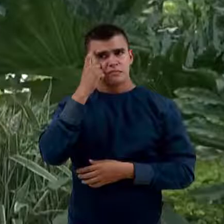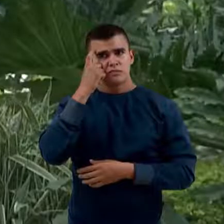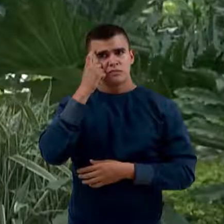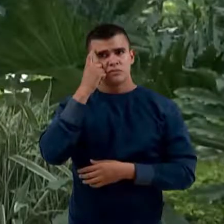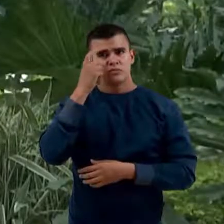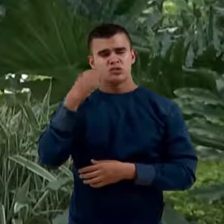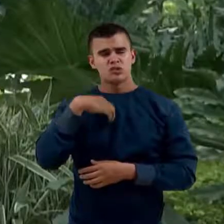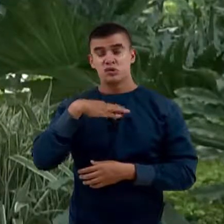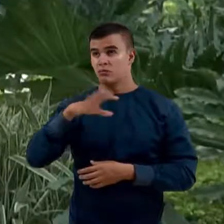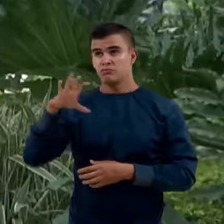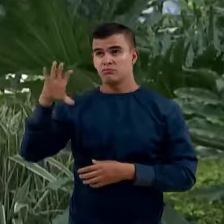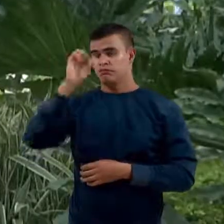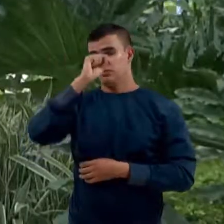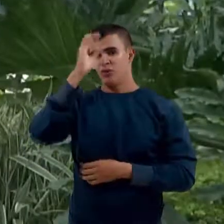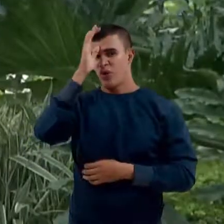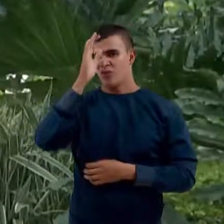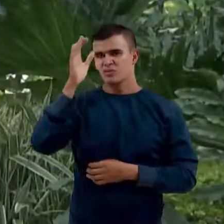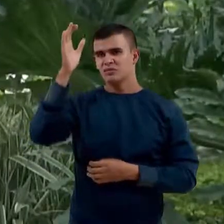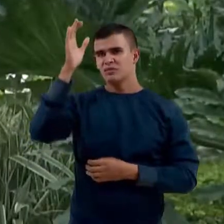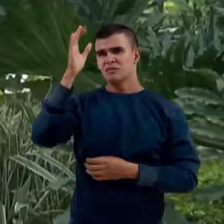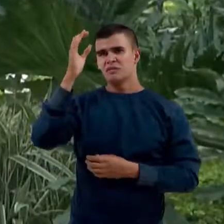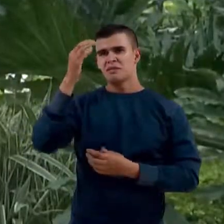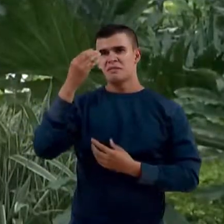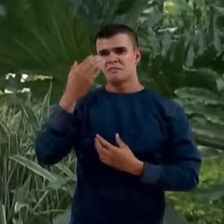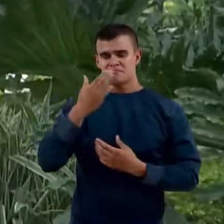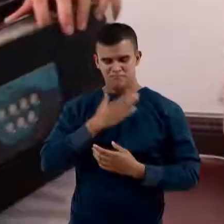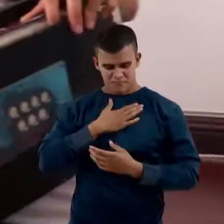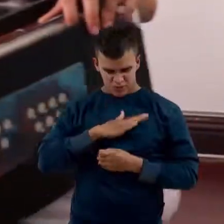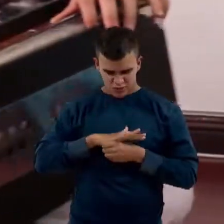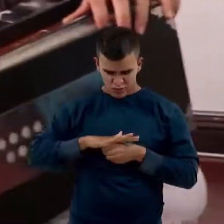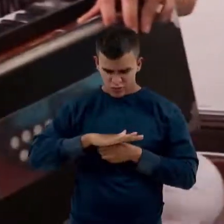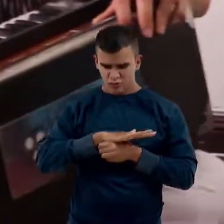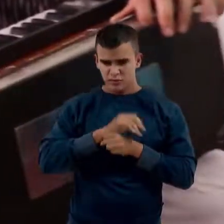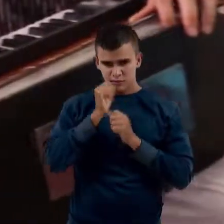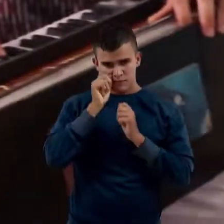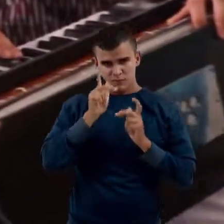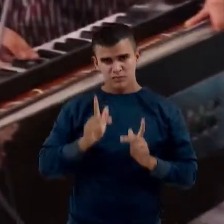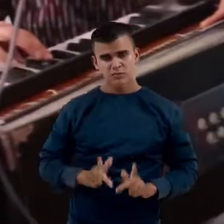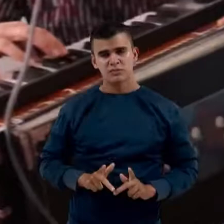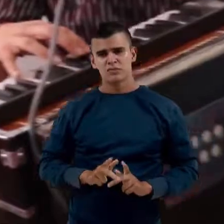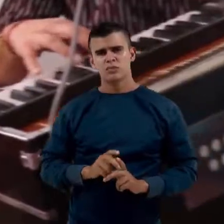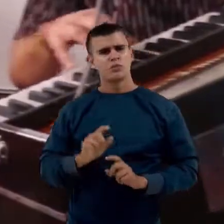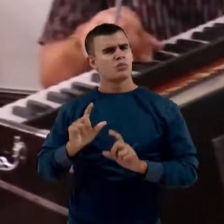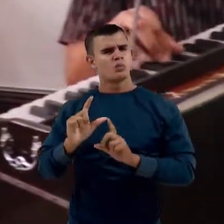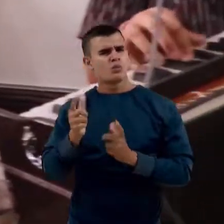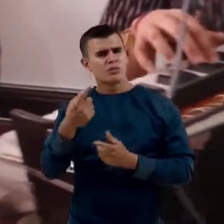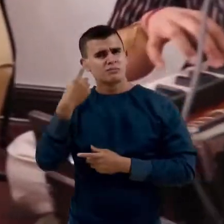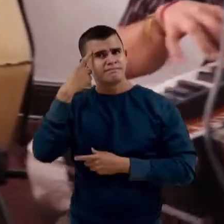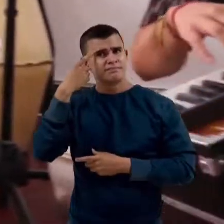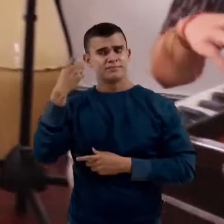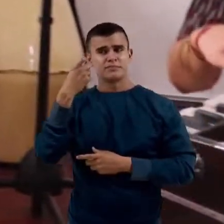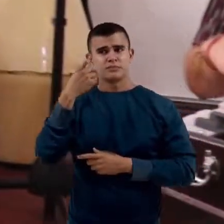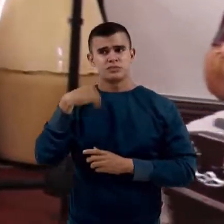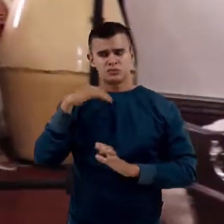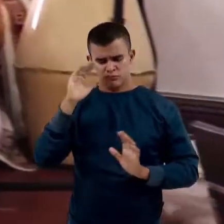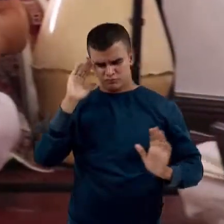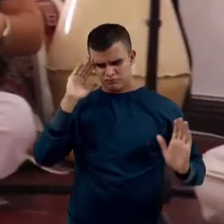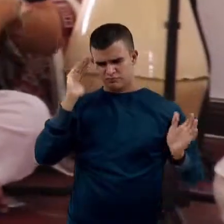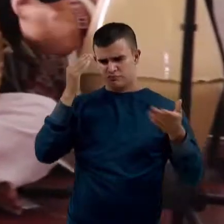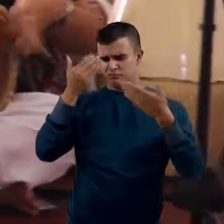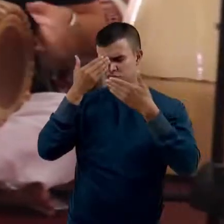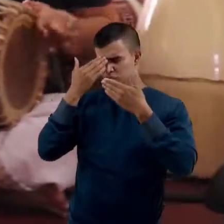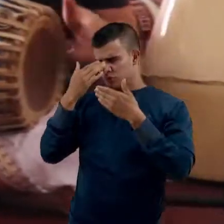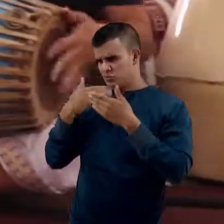y a reconceptualizar la condición humana. El riesgo es a que el joven cierre y se centre